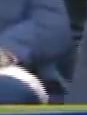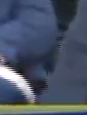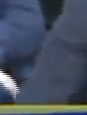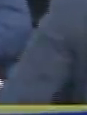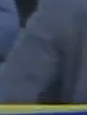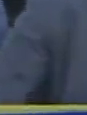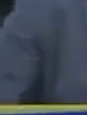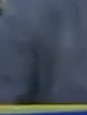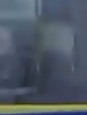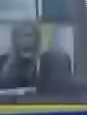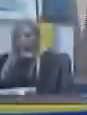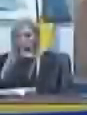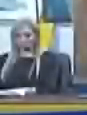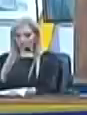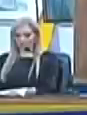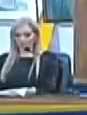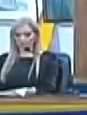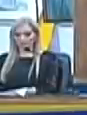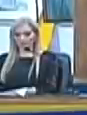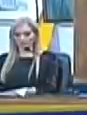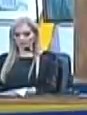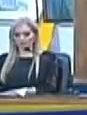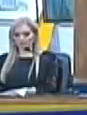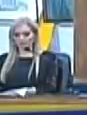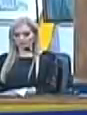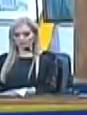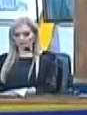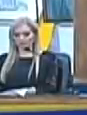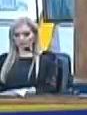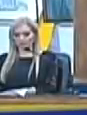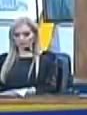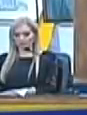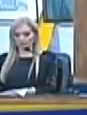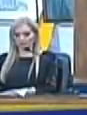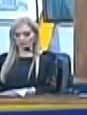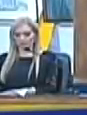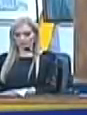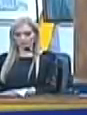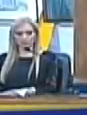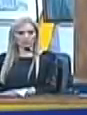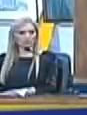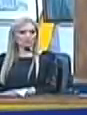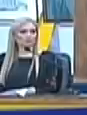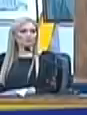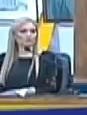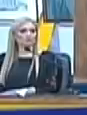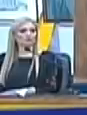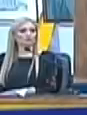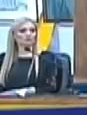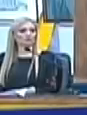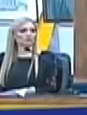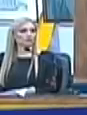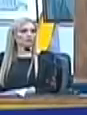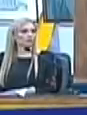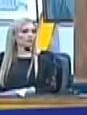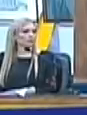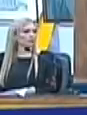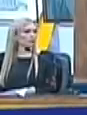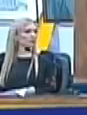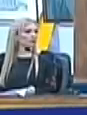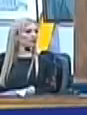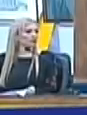en un ejercicio democrático constitucional que se da el pueblo de venezuela sírvase dar lectura al